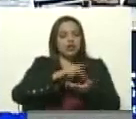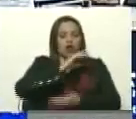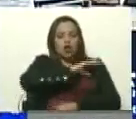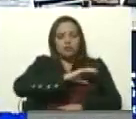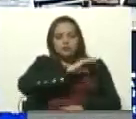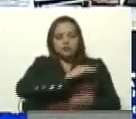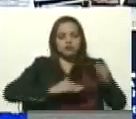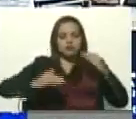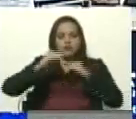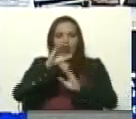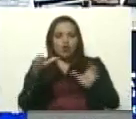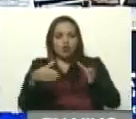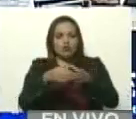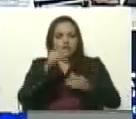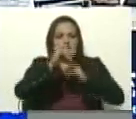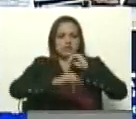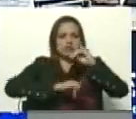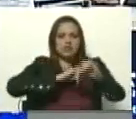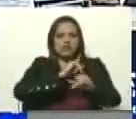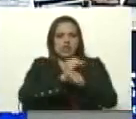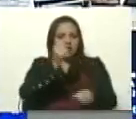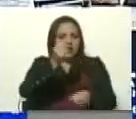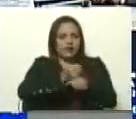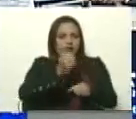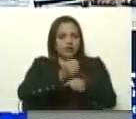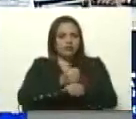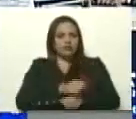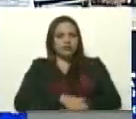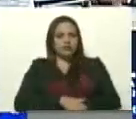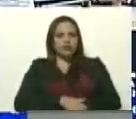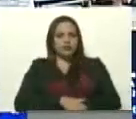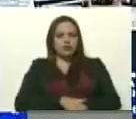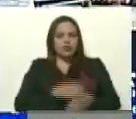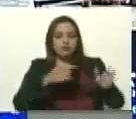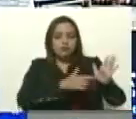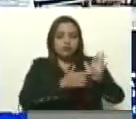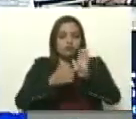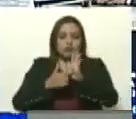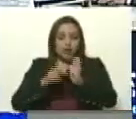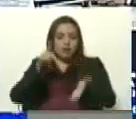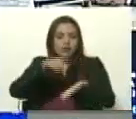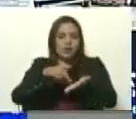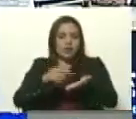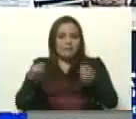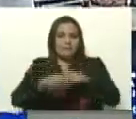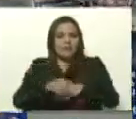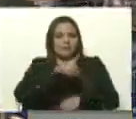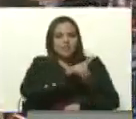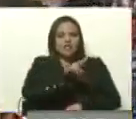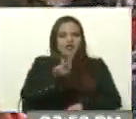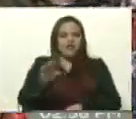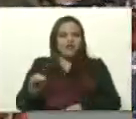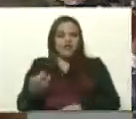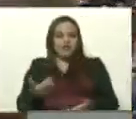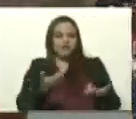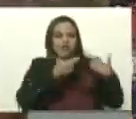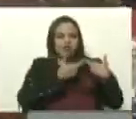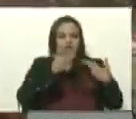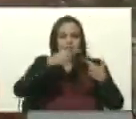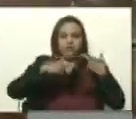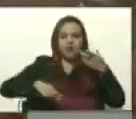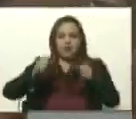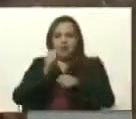de la Organización Internacional del Trabajo, presentes más de 120 representantes de sindicatos, trabajadores